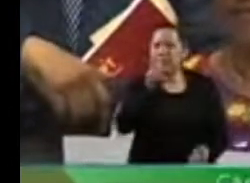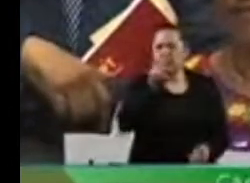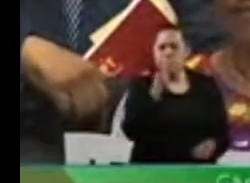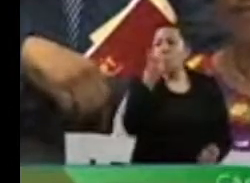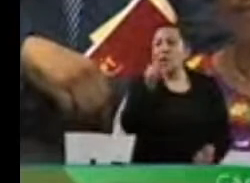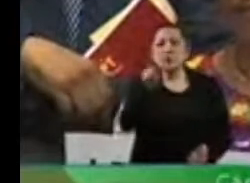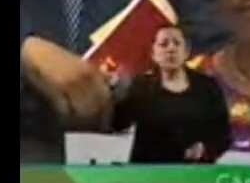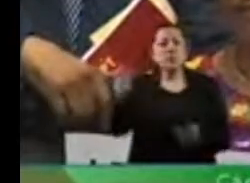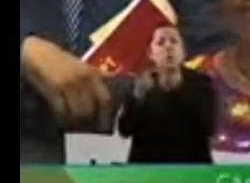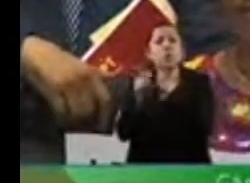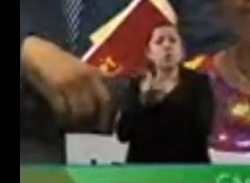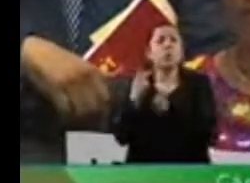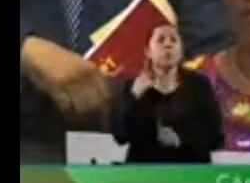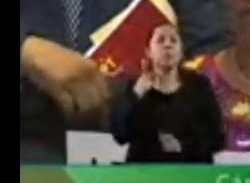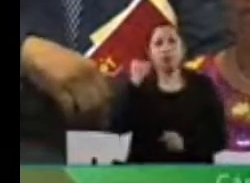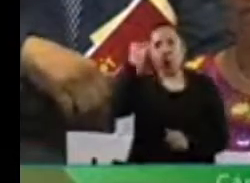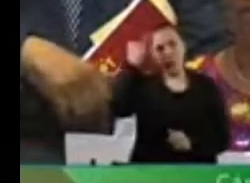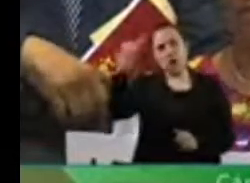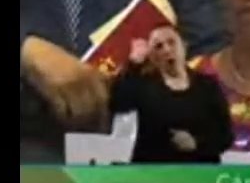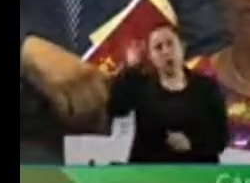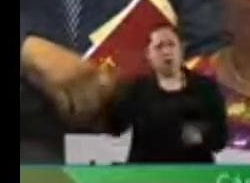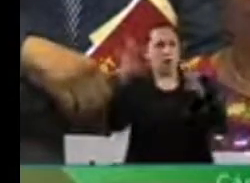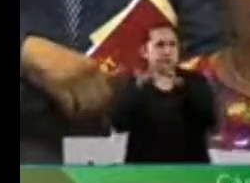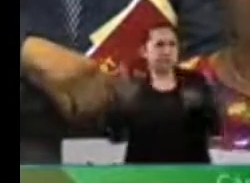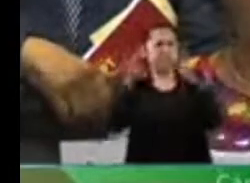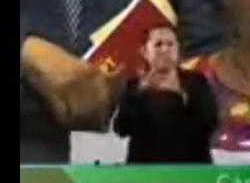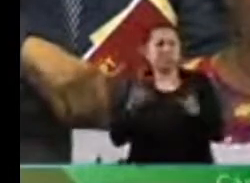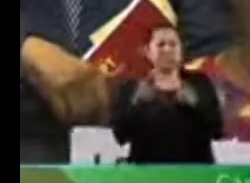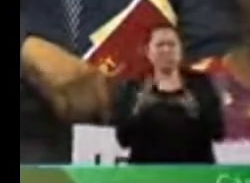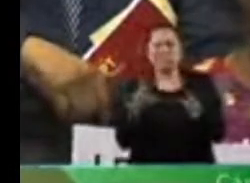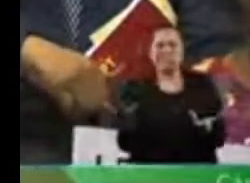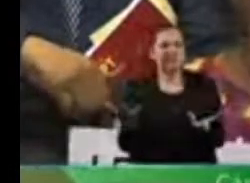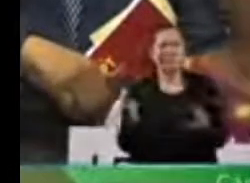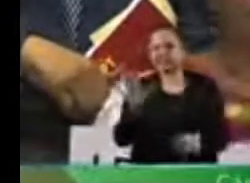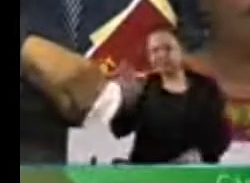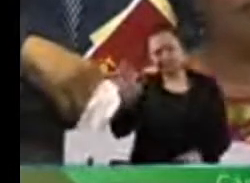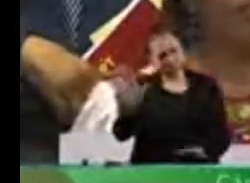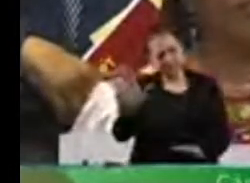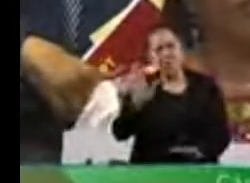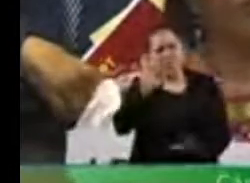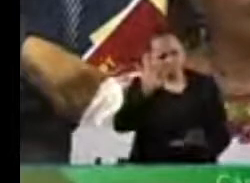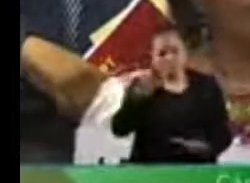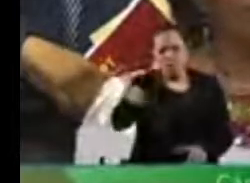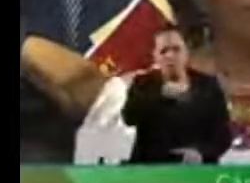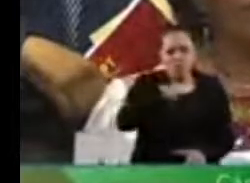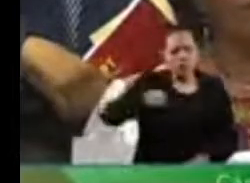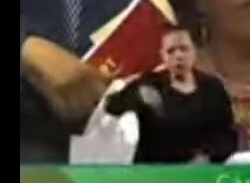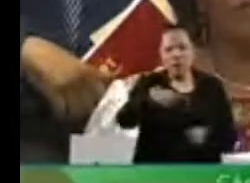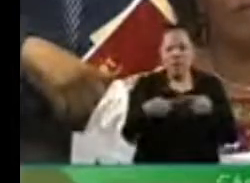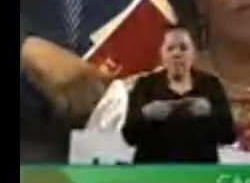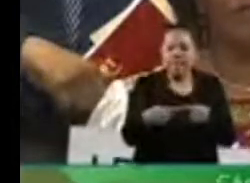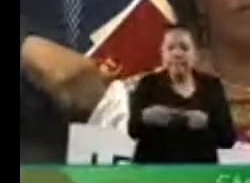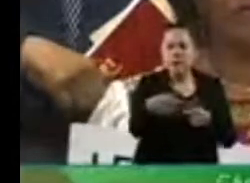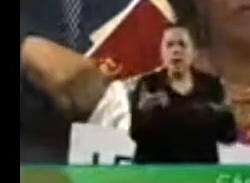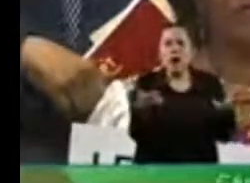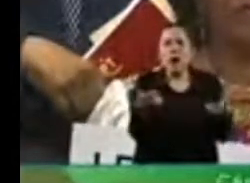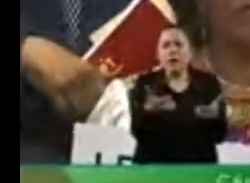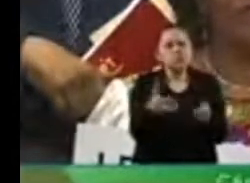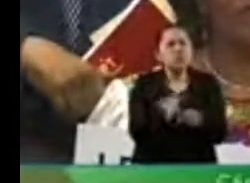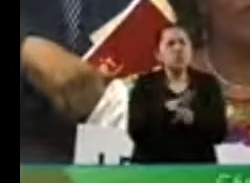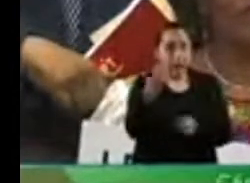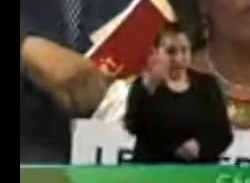hacer entonces? Y ahí va mi propuesta, porque le estamos hablando al pueblo de México. Sabemos perfectamente cómo va a